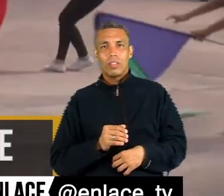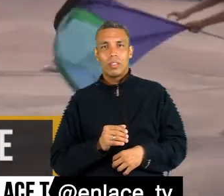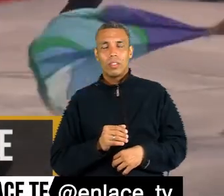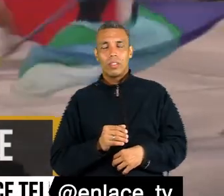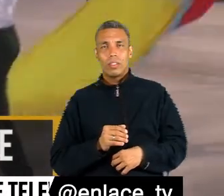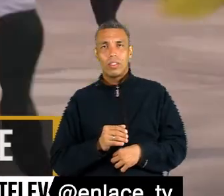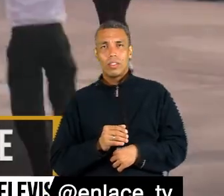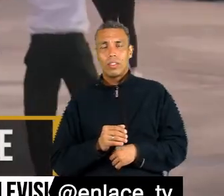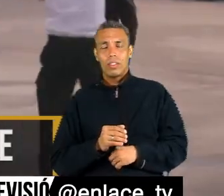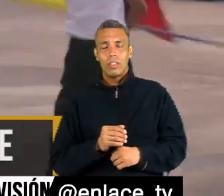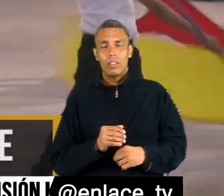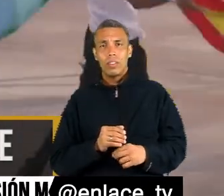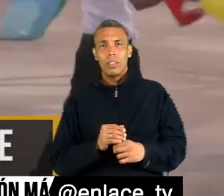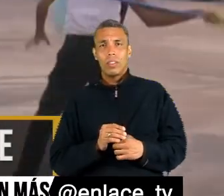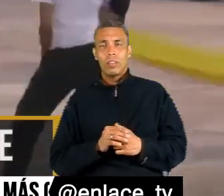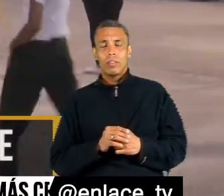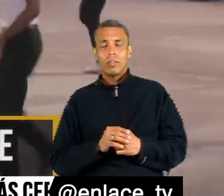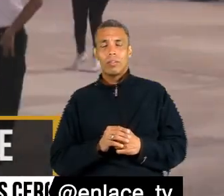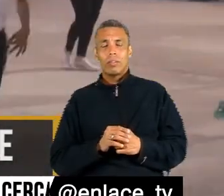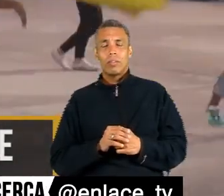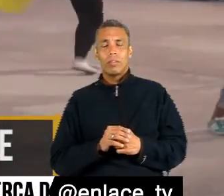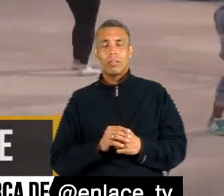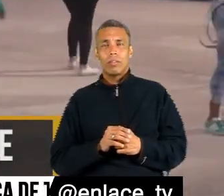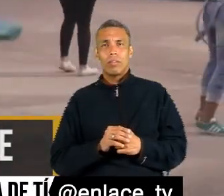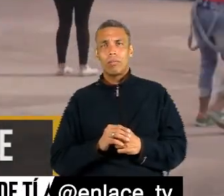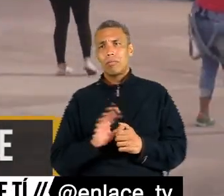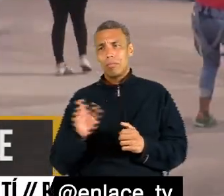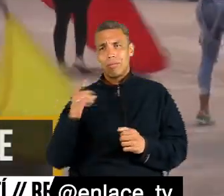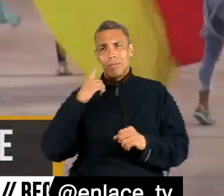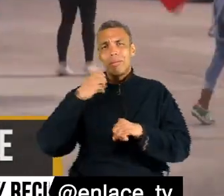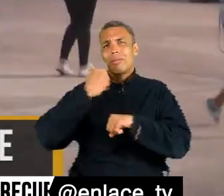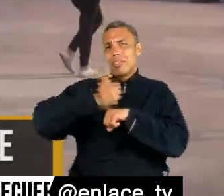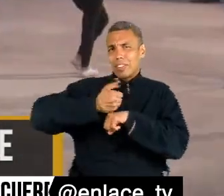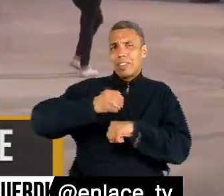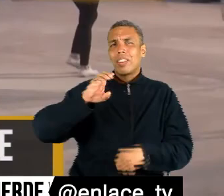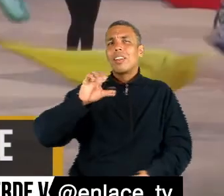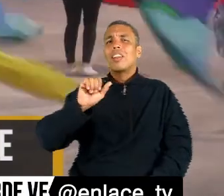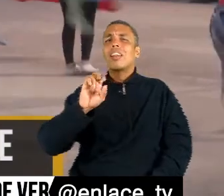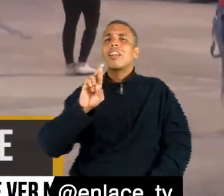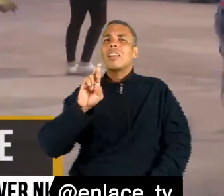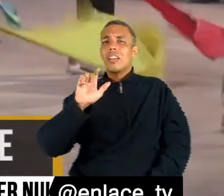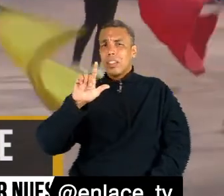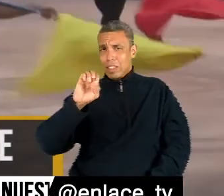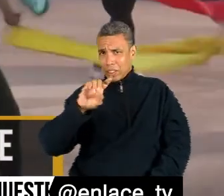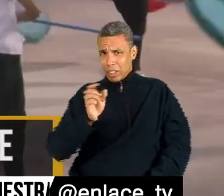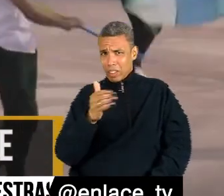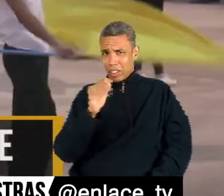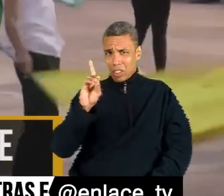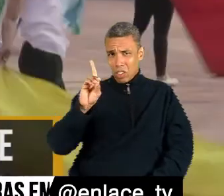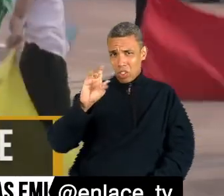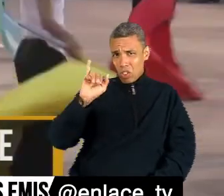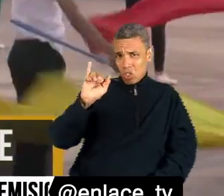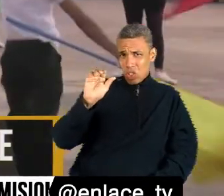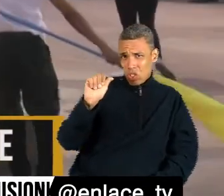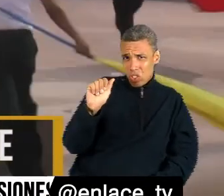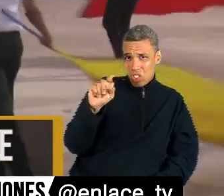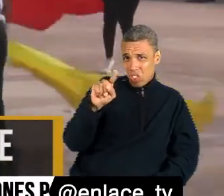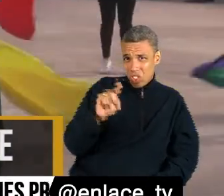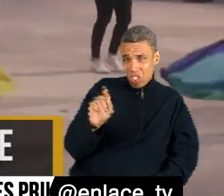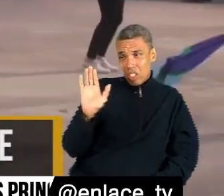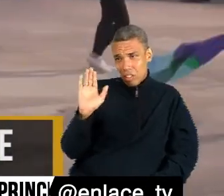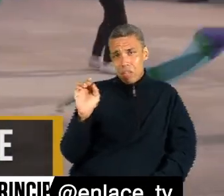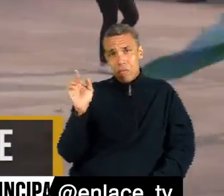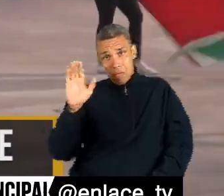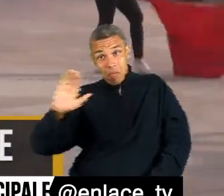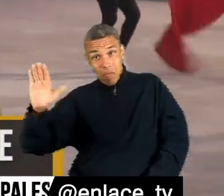Díaz Carrera y quien la maneja en sus directivas. Estamos haciendo lo mejor para que esta banda pueda darle a Barranca Bermeja los cierres